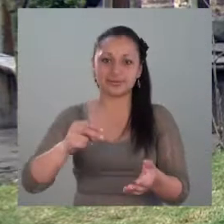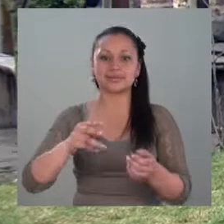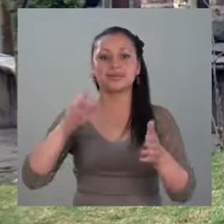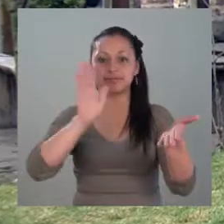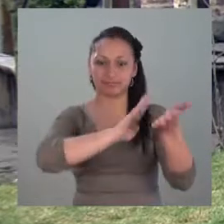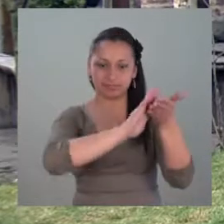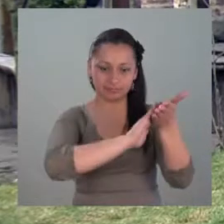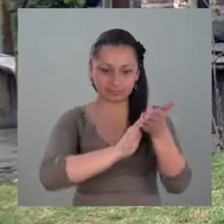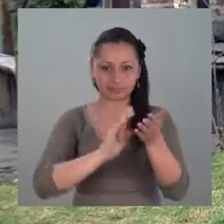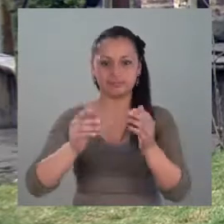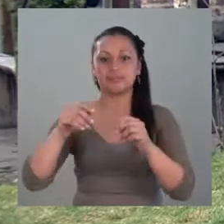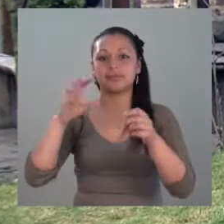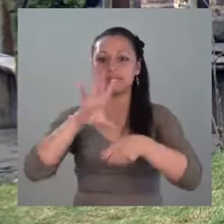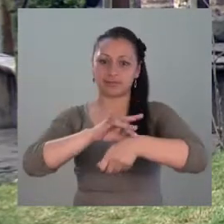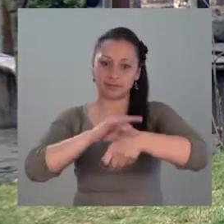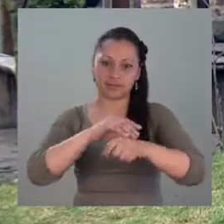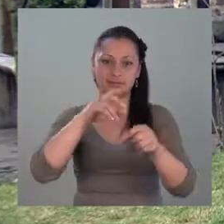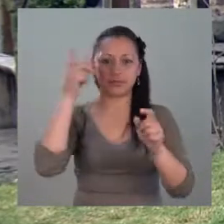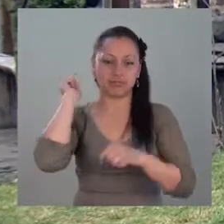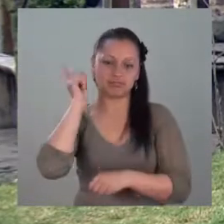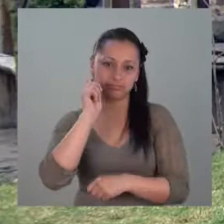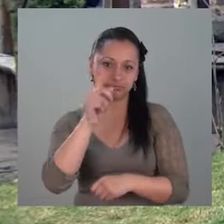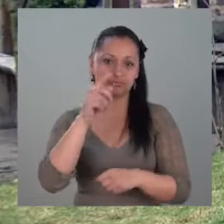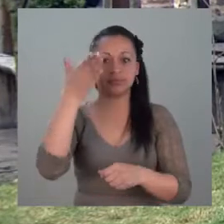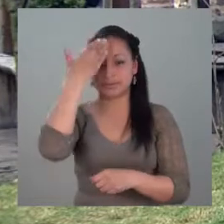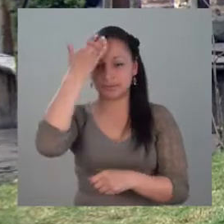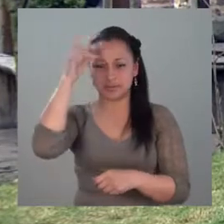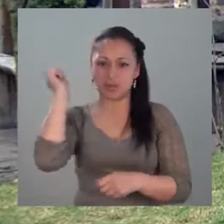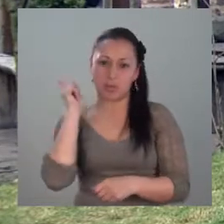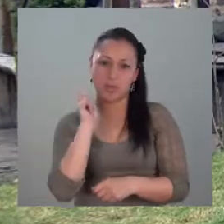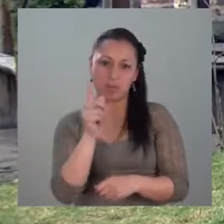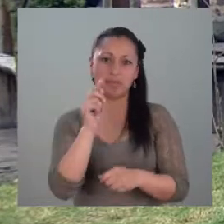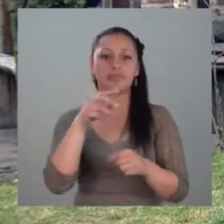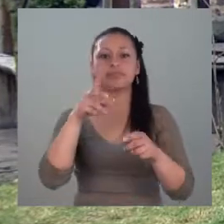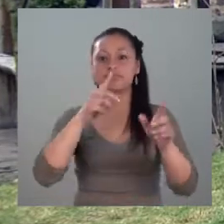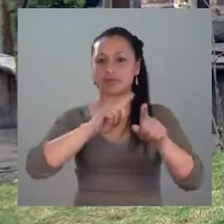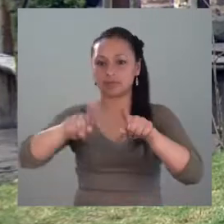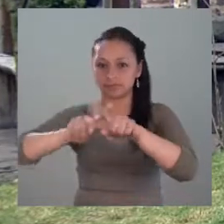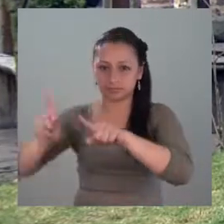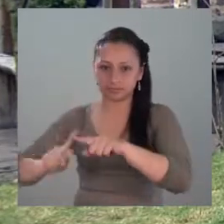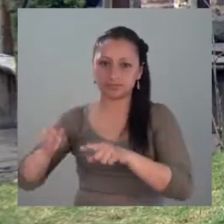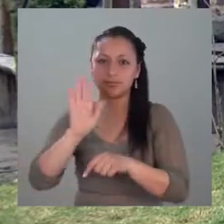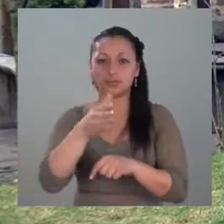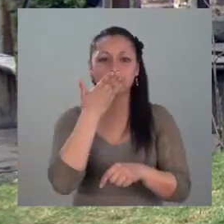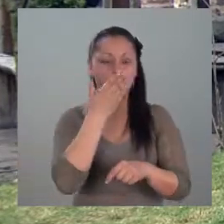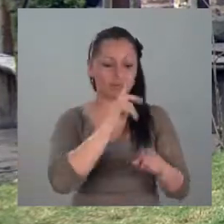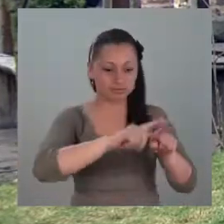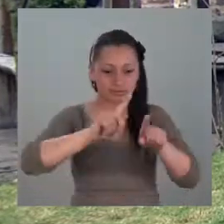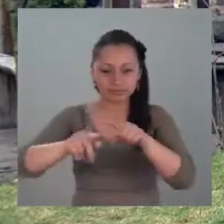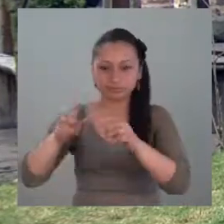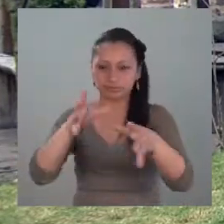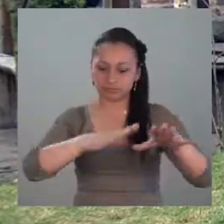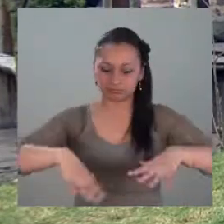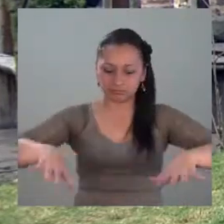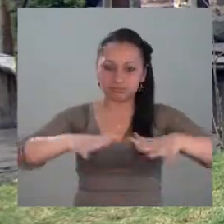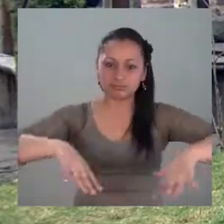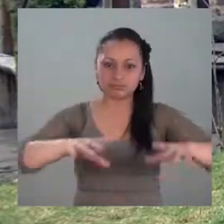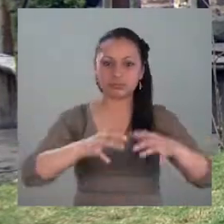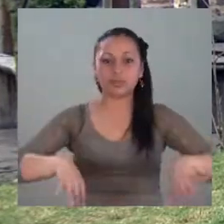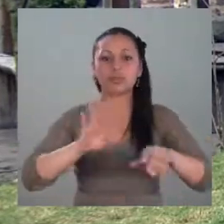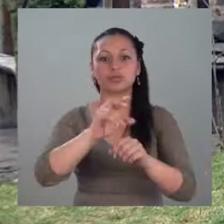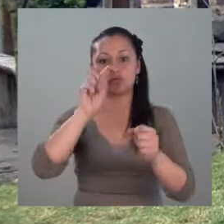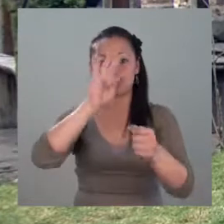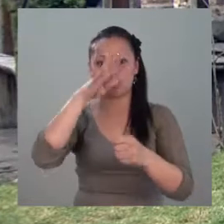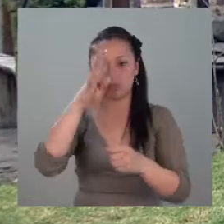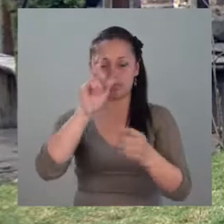Danzas, cines, conferencias, medicina tradicional, sabiduría ancestral, rituales de armonización y sanación a cargo de taitas y chamanes hacen parte del